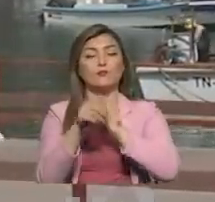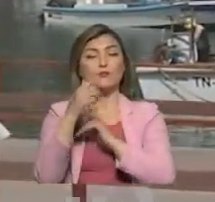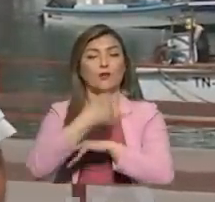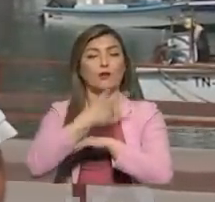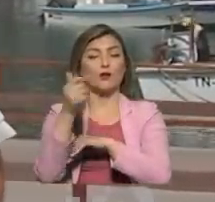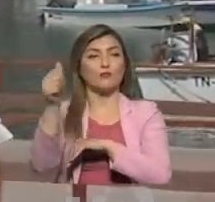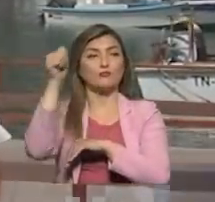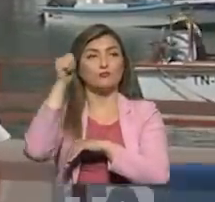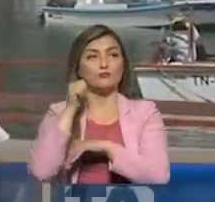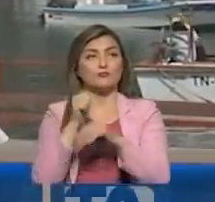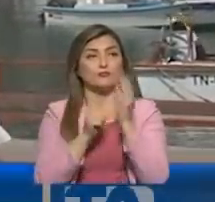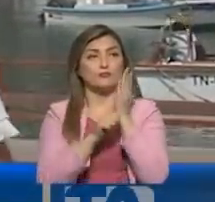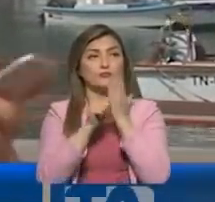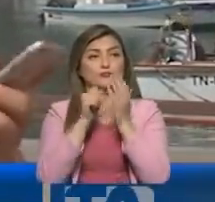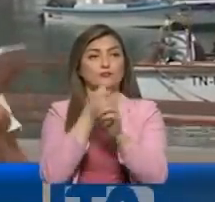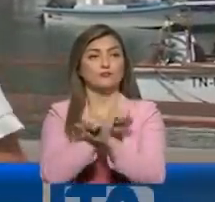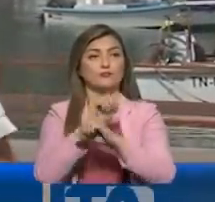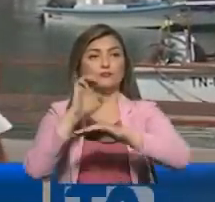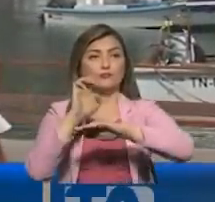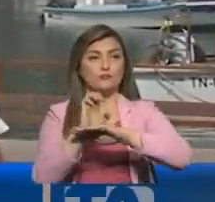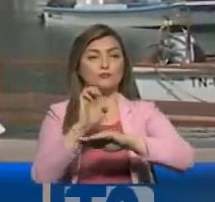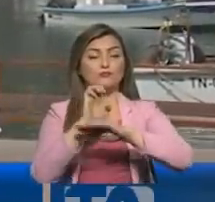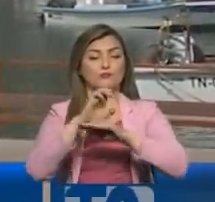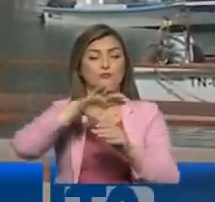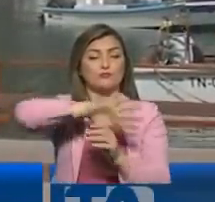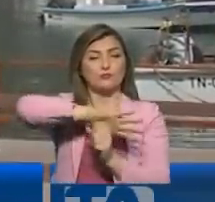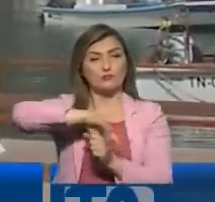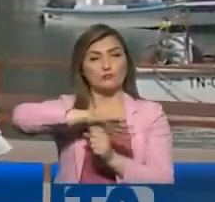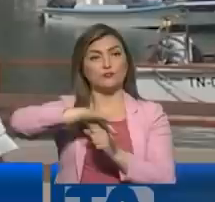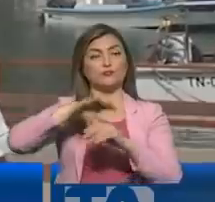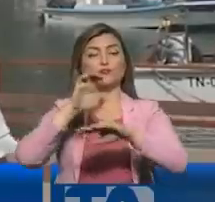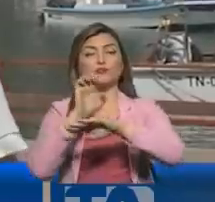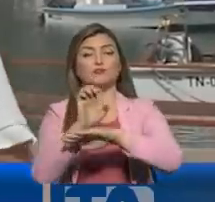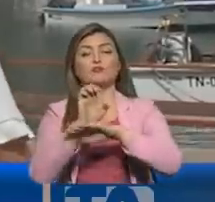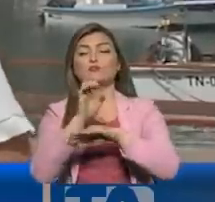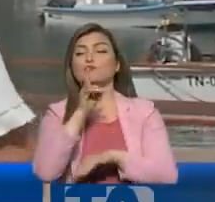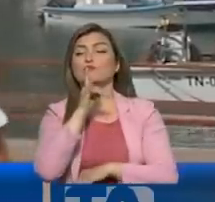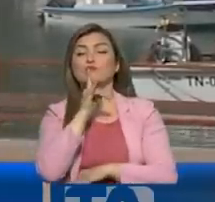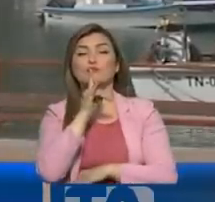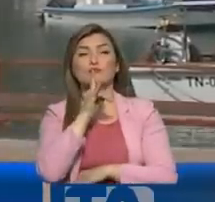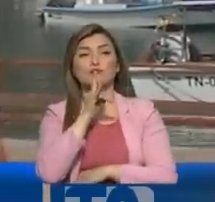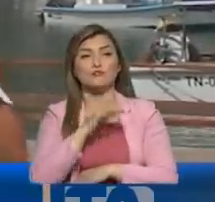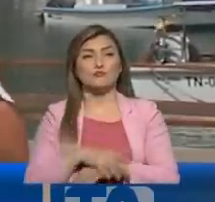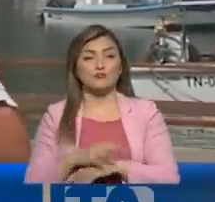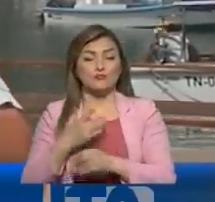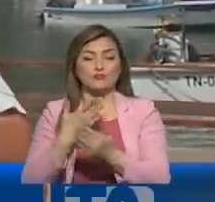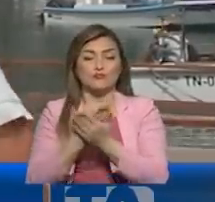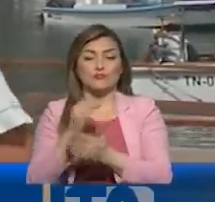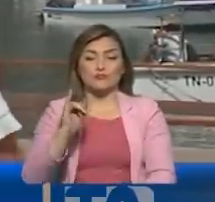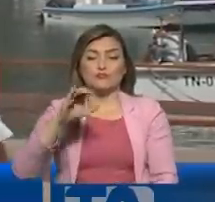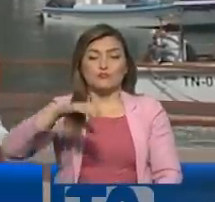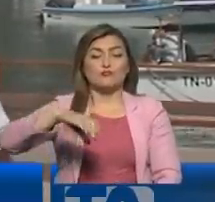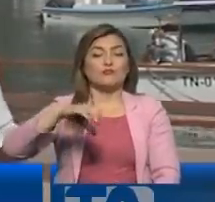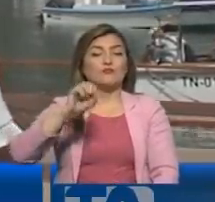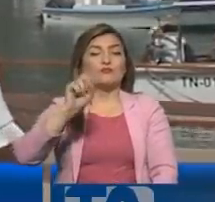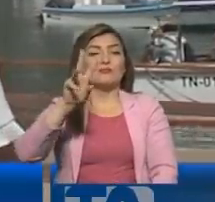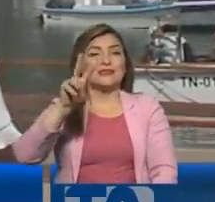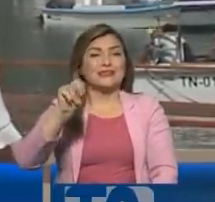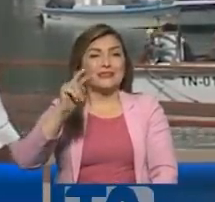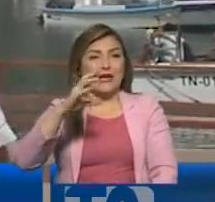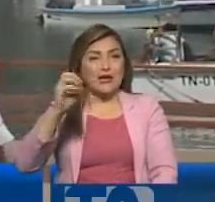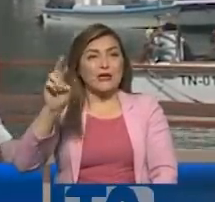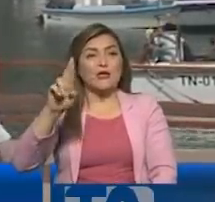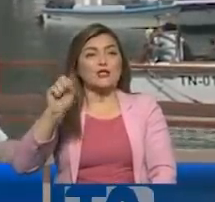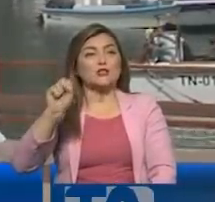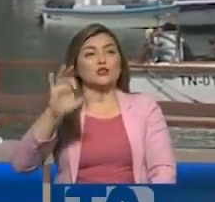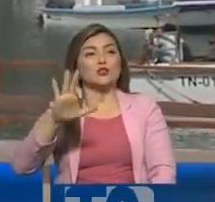ministro de Defensa de Ecuador y el embajador de Ecuador en Estados Unidos en la isla San Cristóbal dieron a conocer sobre el inicio de operaciones